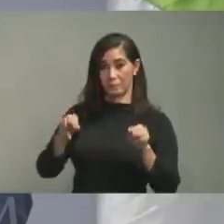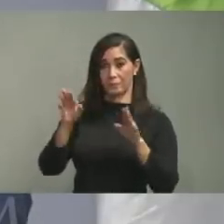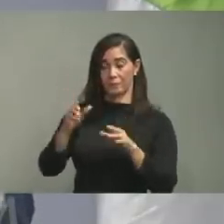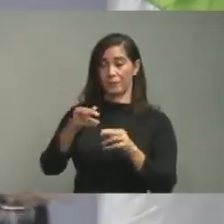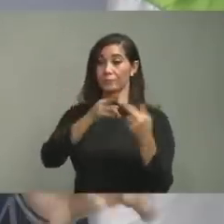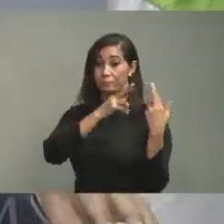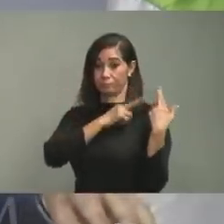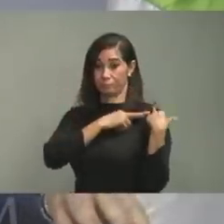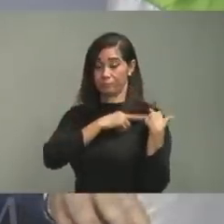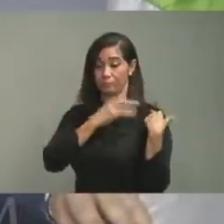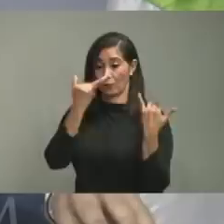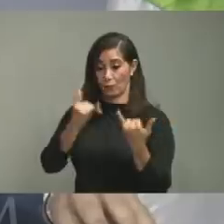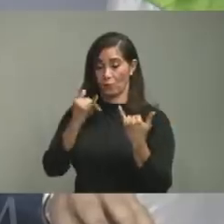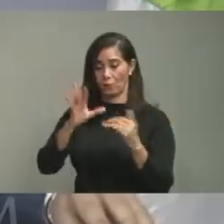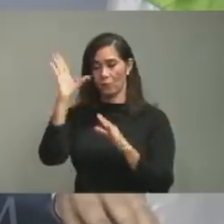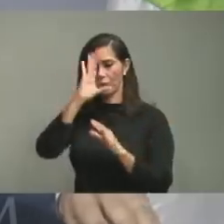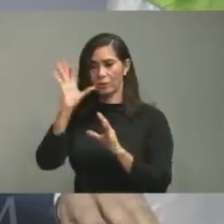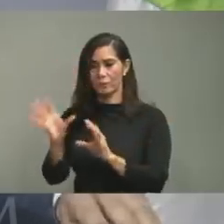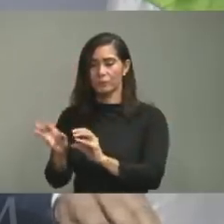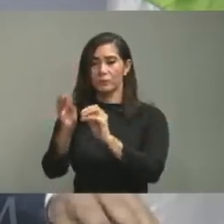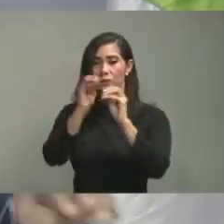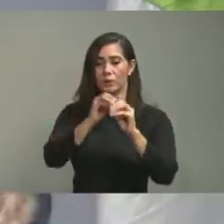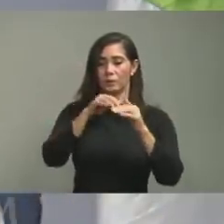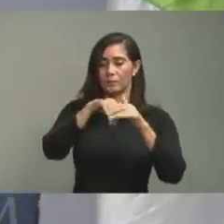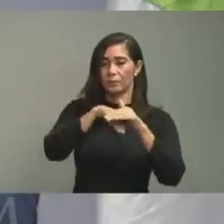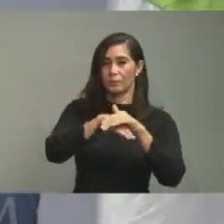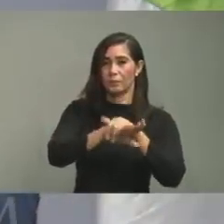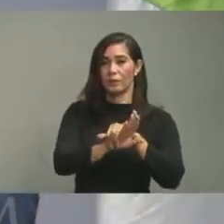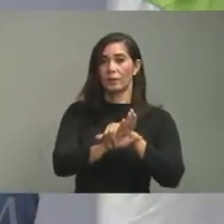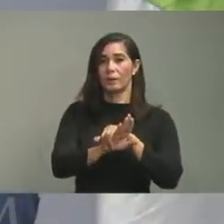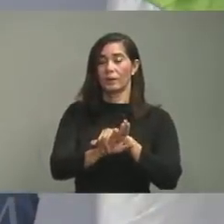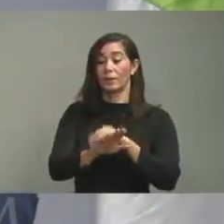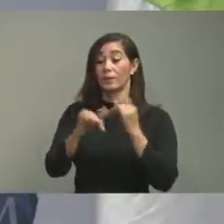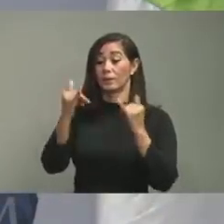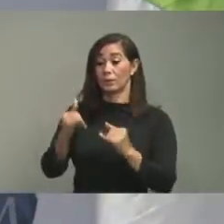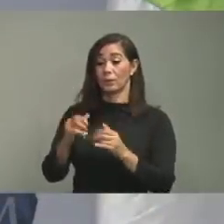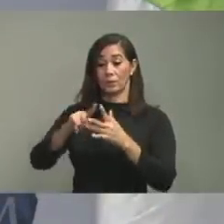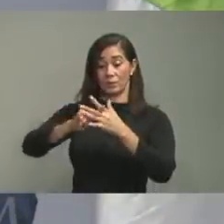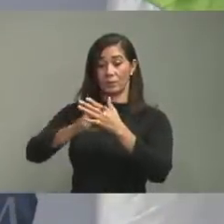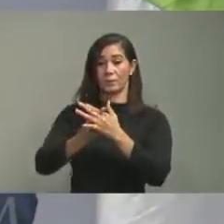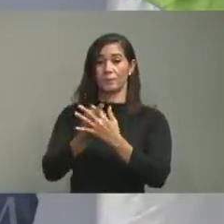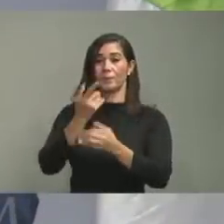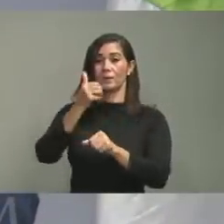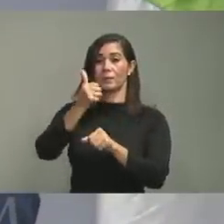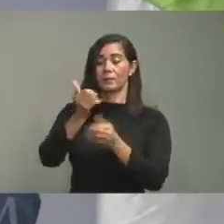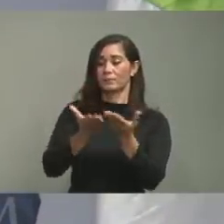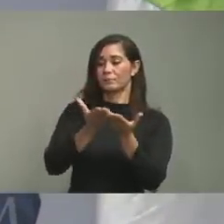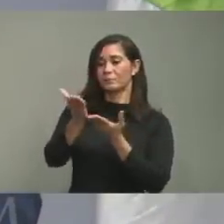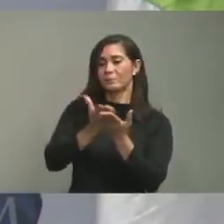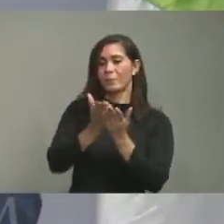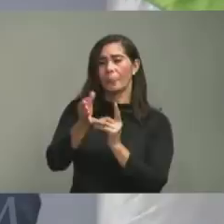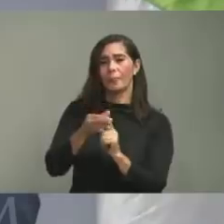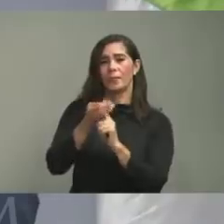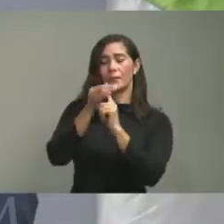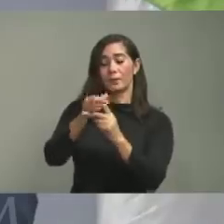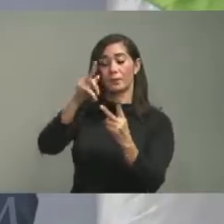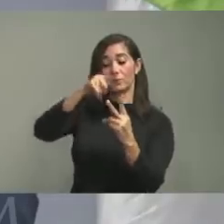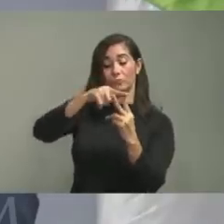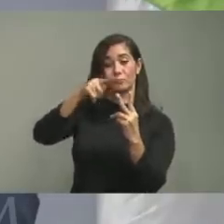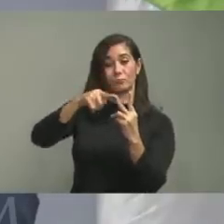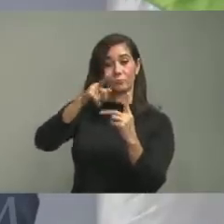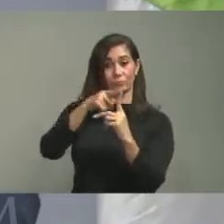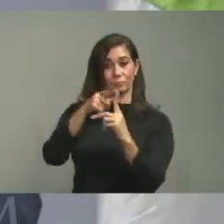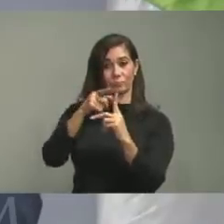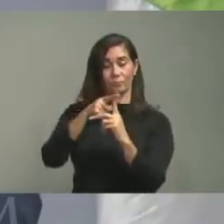hoy y dejaremos instalado un servicio especial que debo decir que va en dos dimensiones: